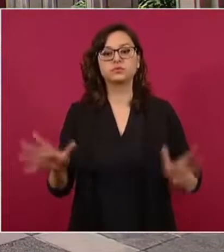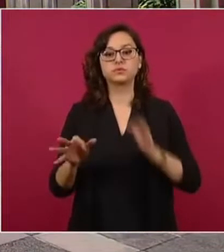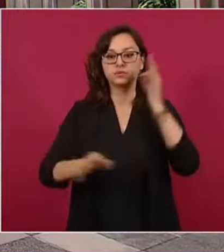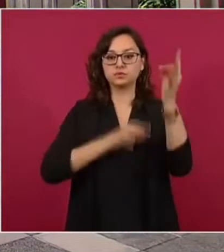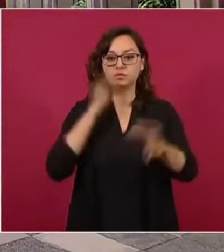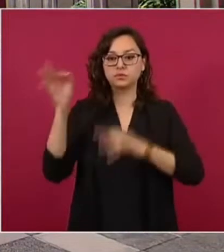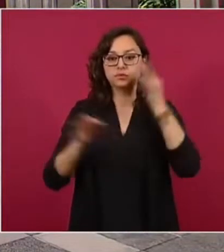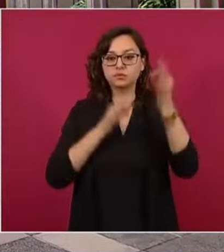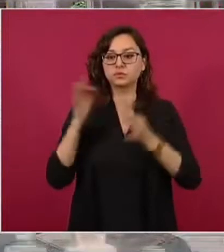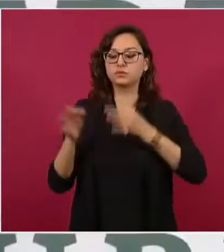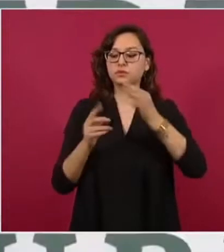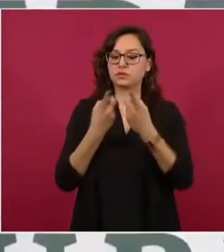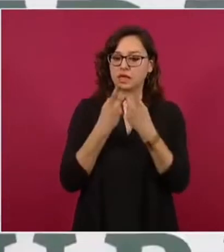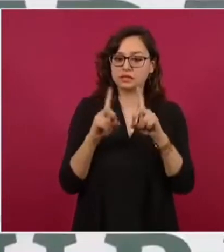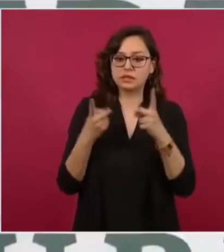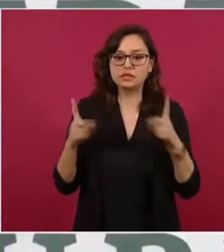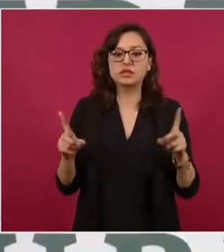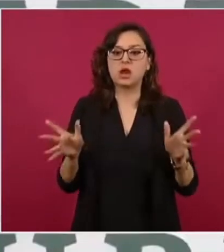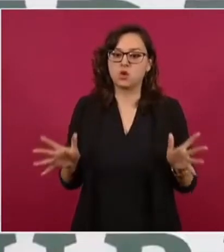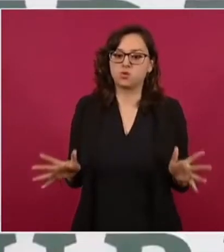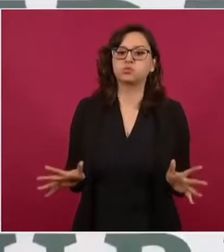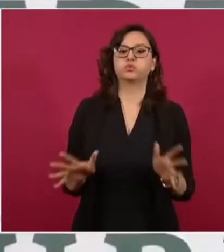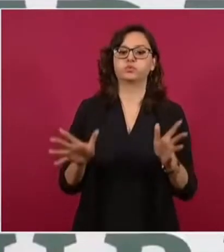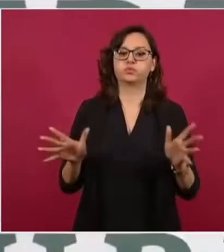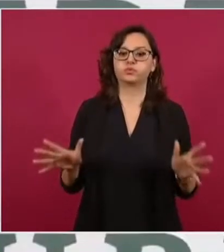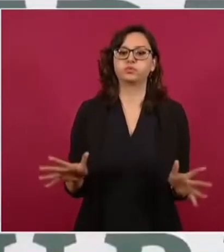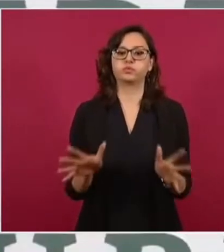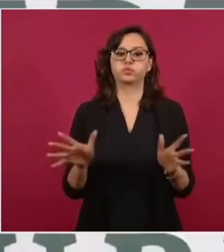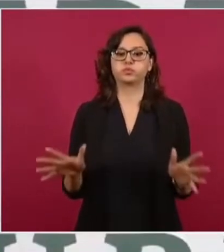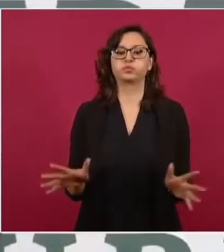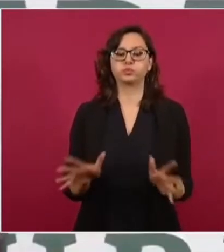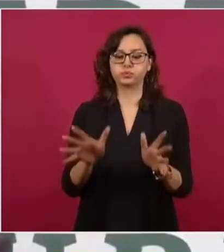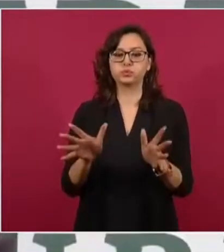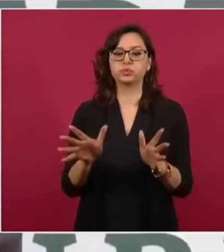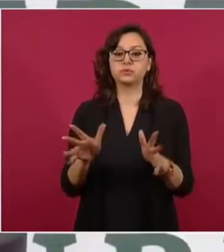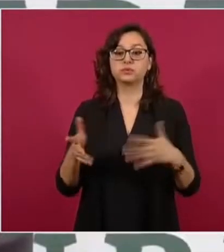el desarrollo, contraviniendo los criterios